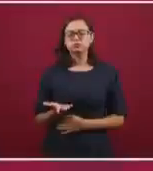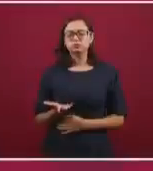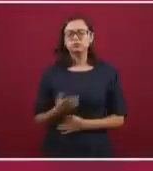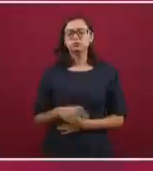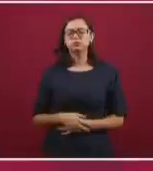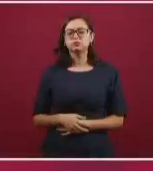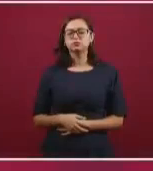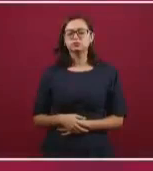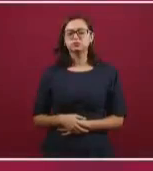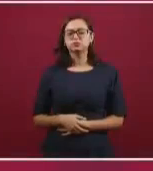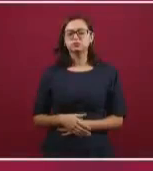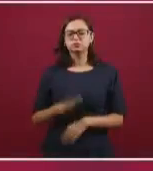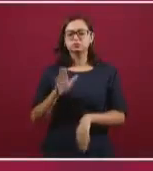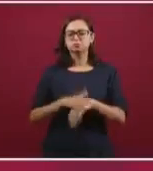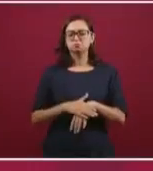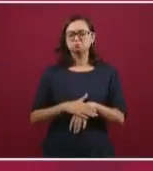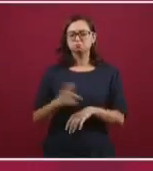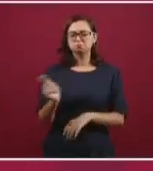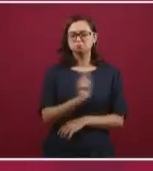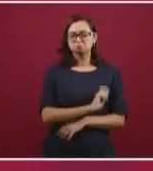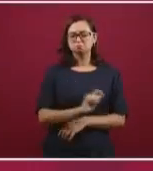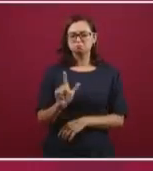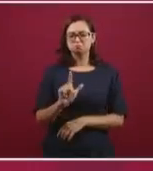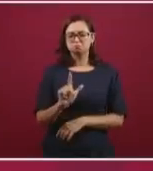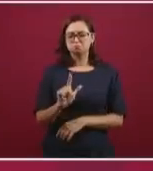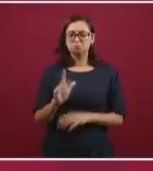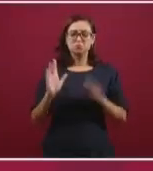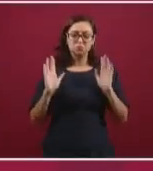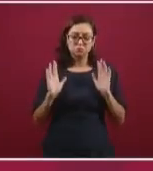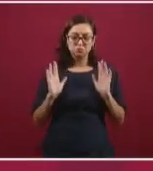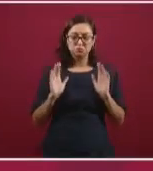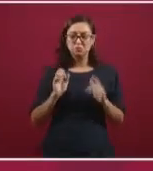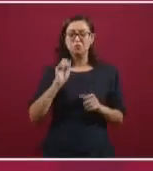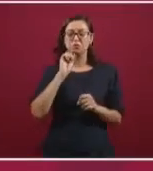pues más profesionalismo. También es opcional,